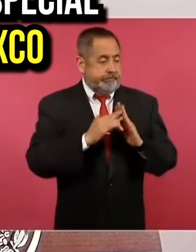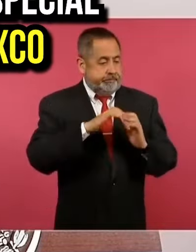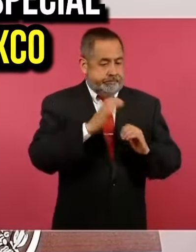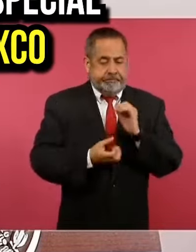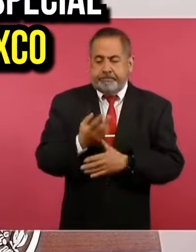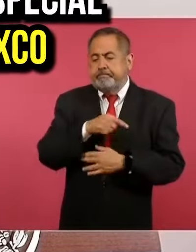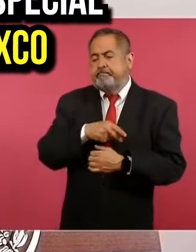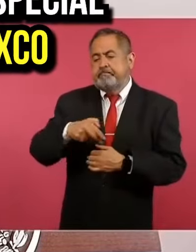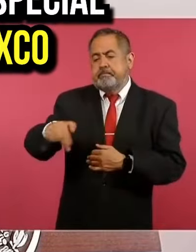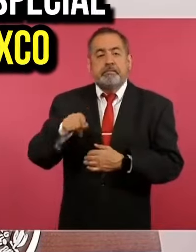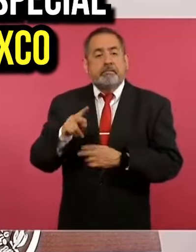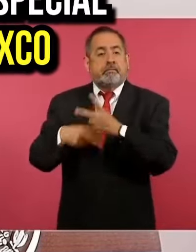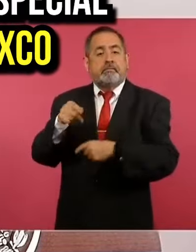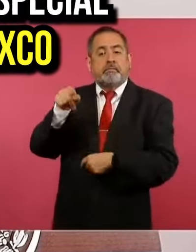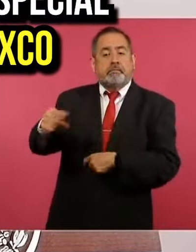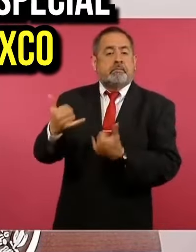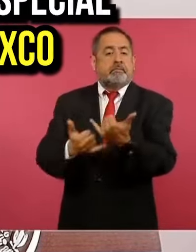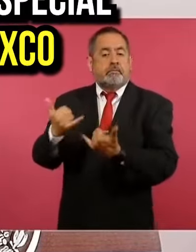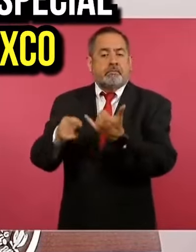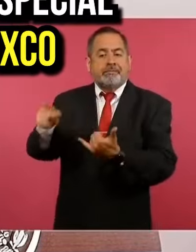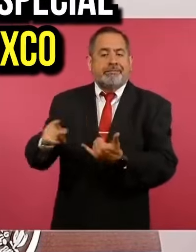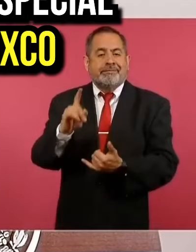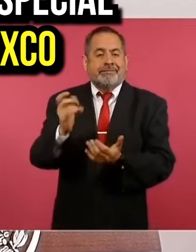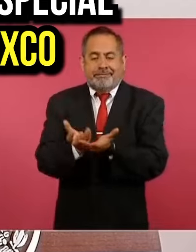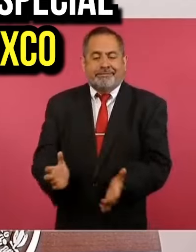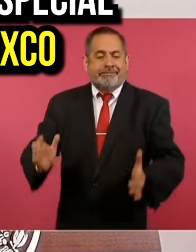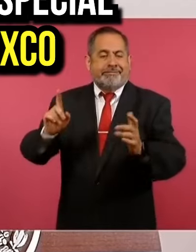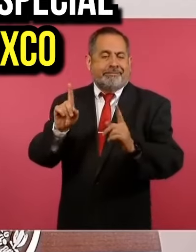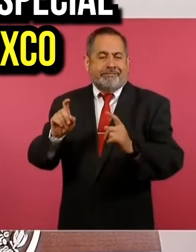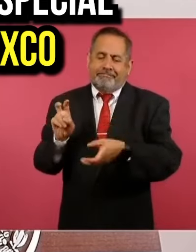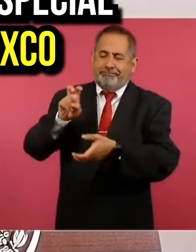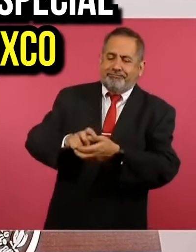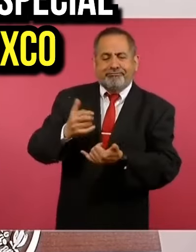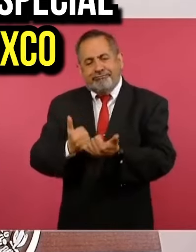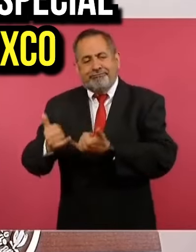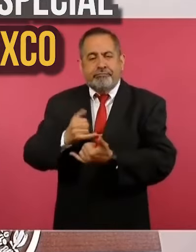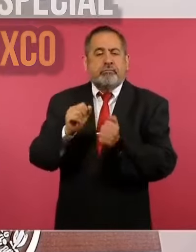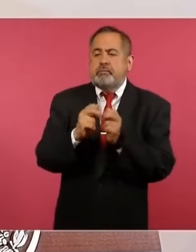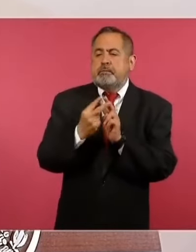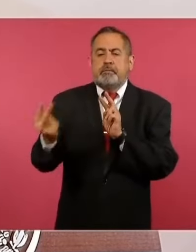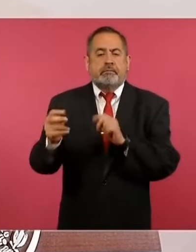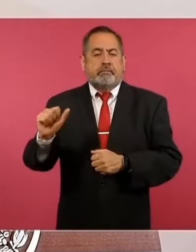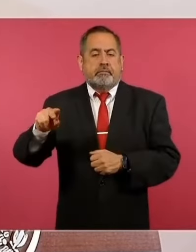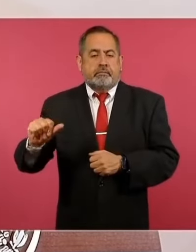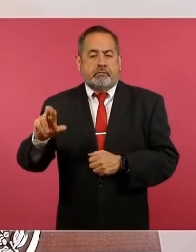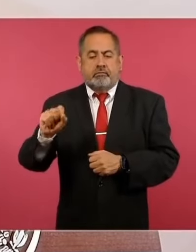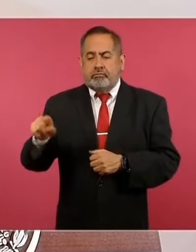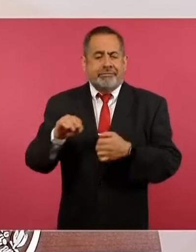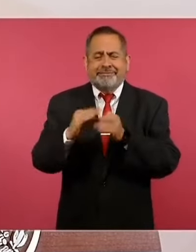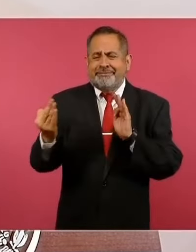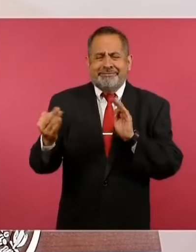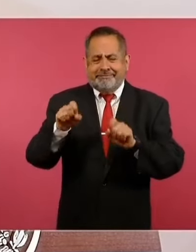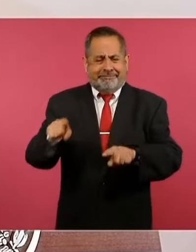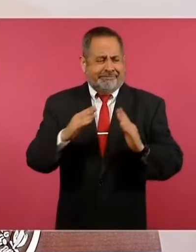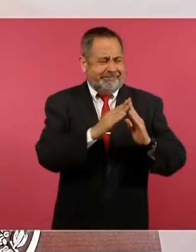domicilio para ir a jugar en una alberca inflable con la hija de su vecina Ana Rosa. Ambas viviendas